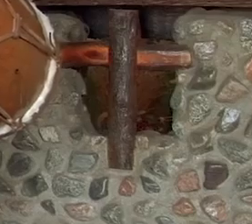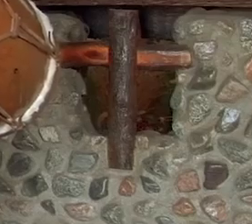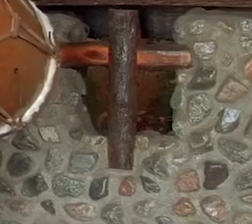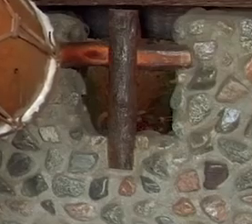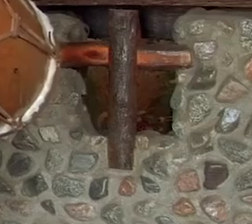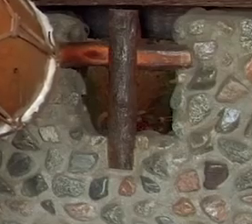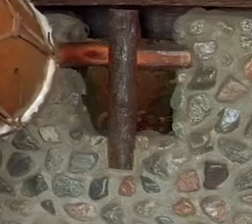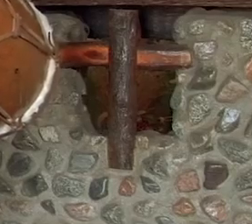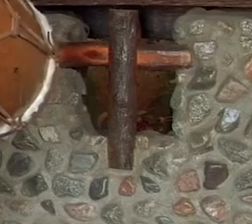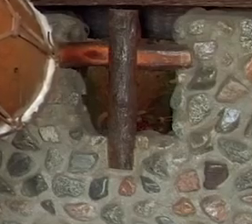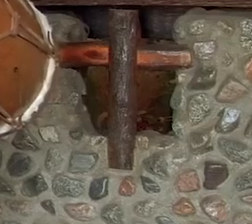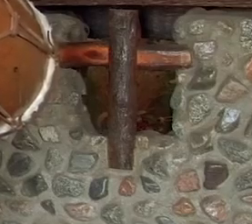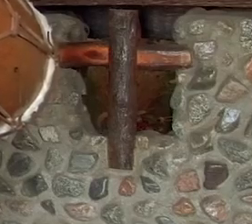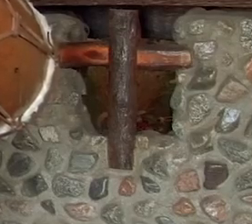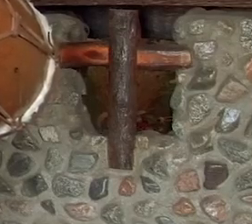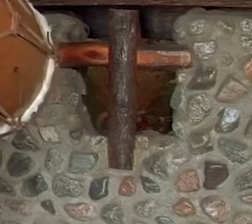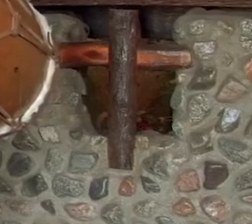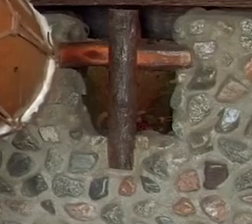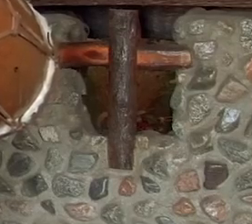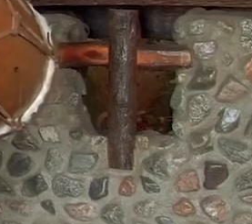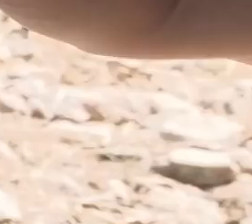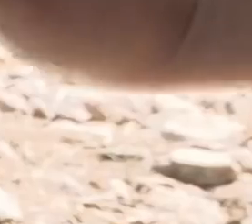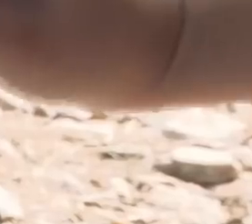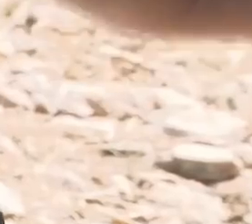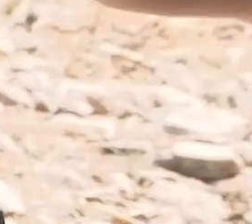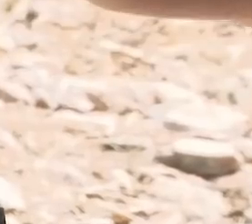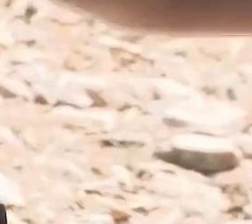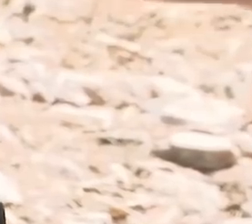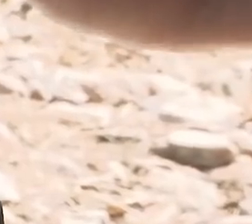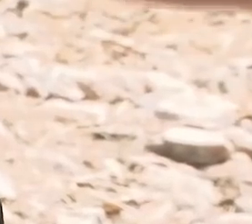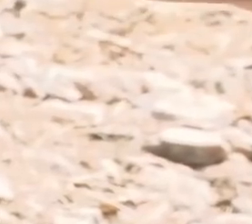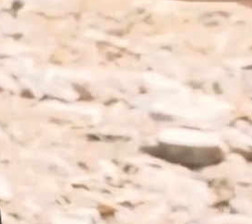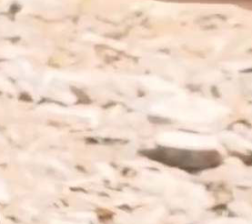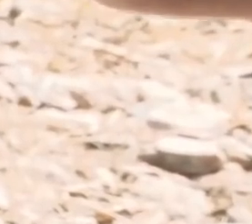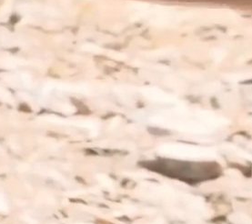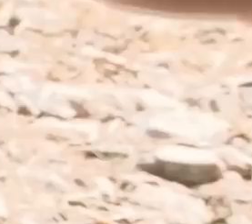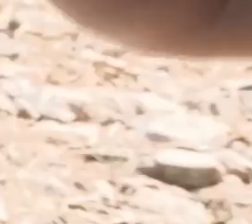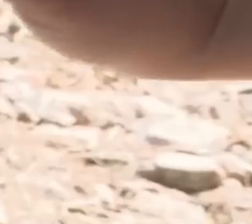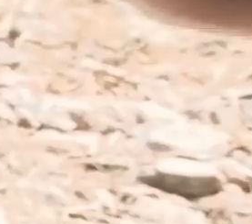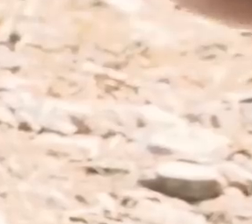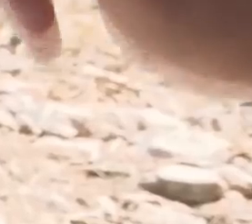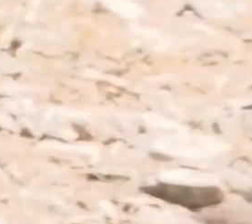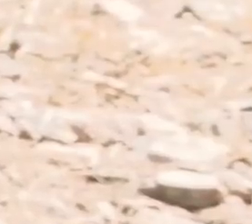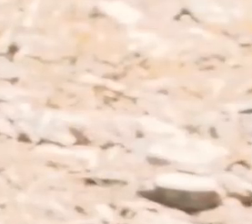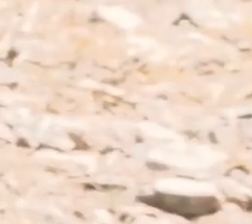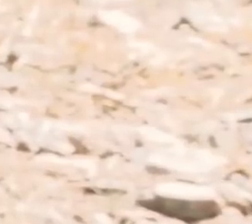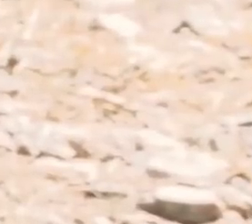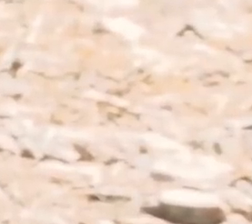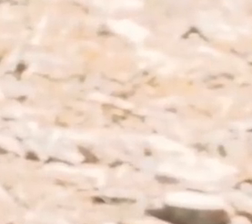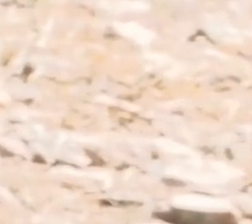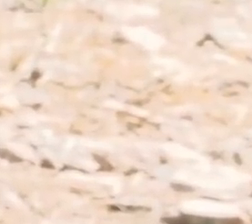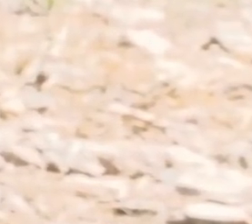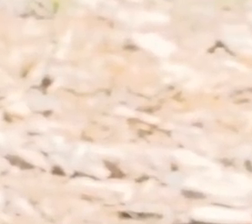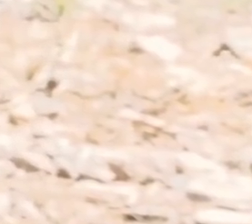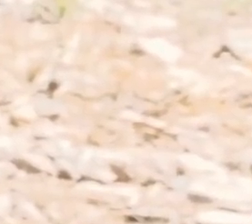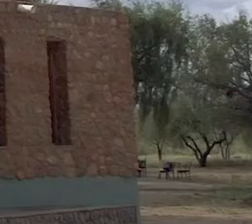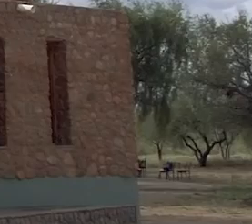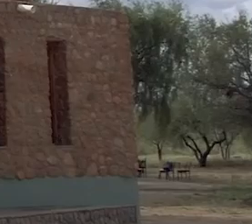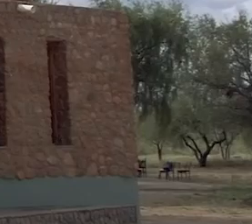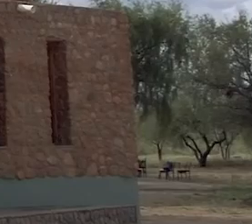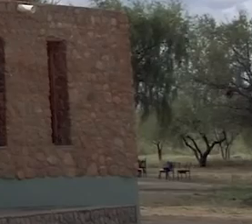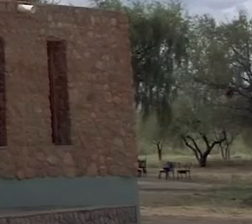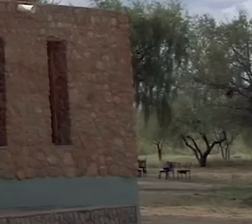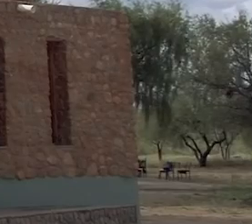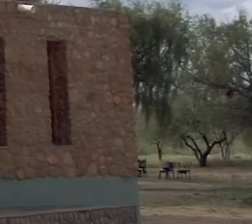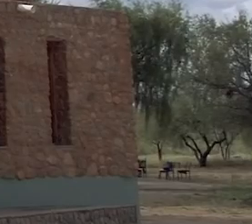perseguidos por practicar la justicia, con su lucha y con su ofrenda traen